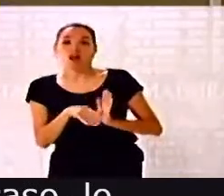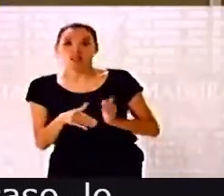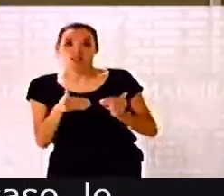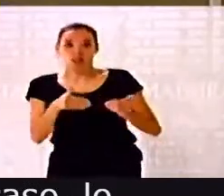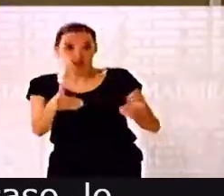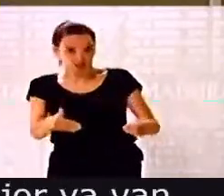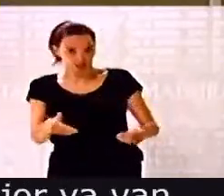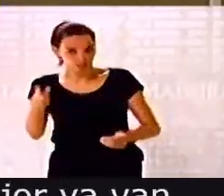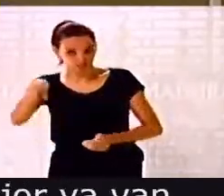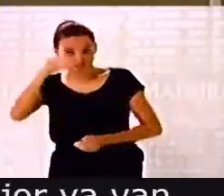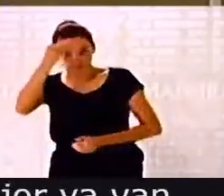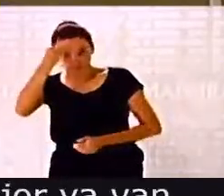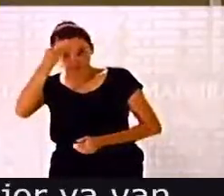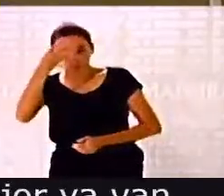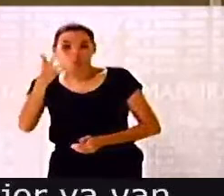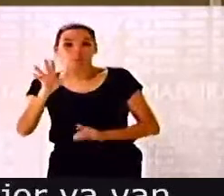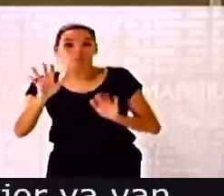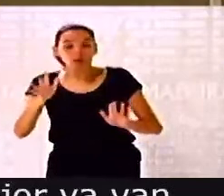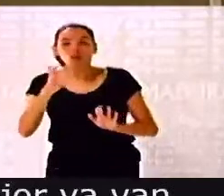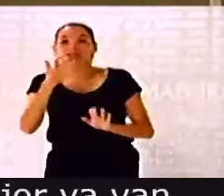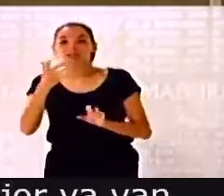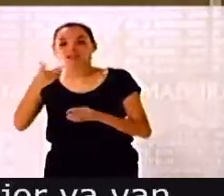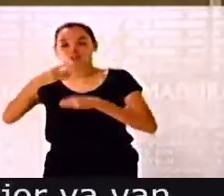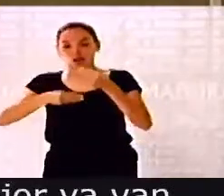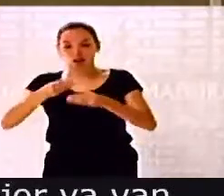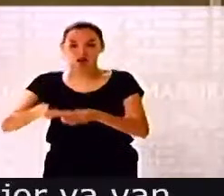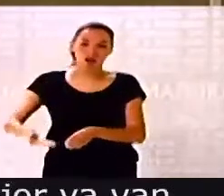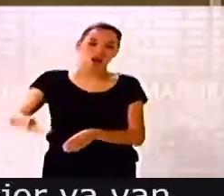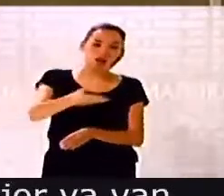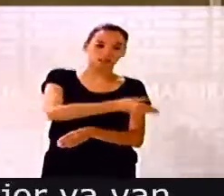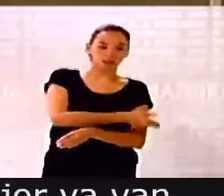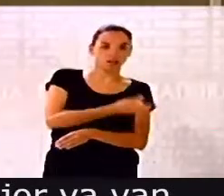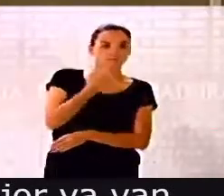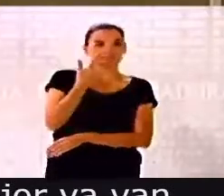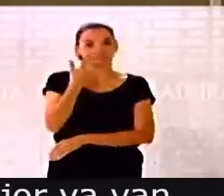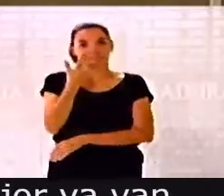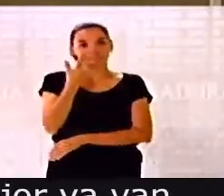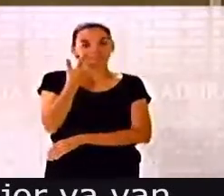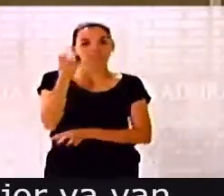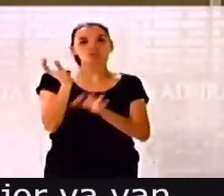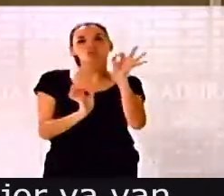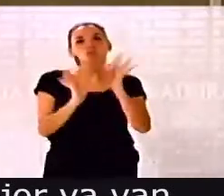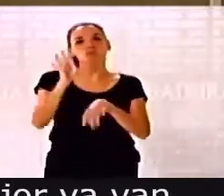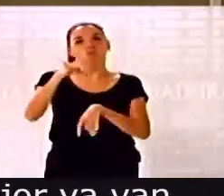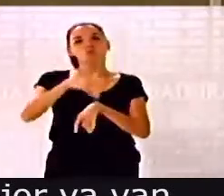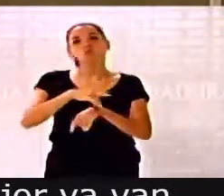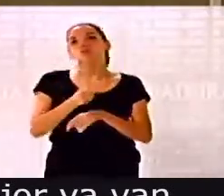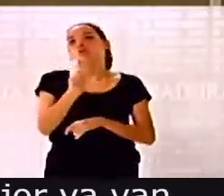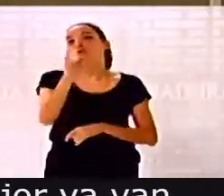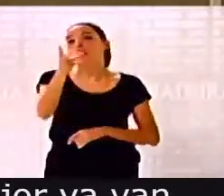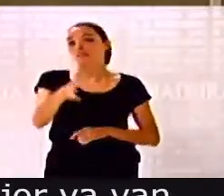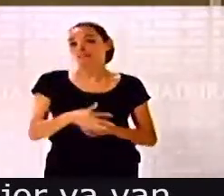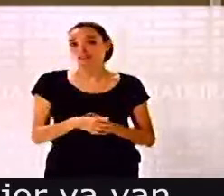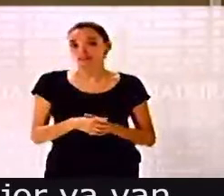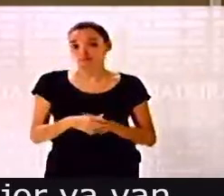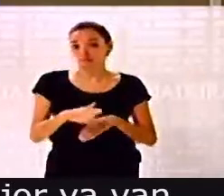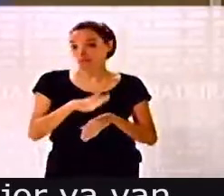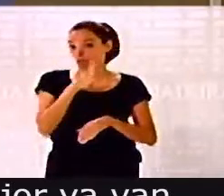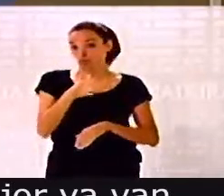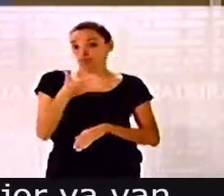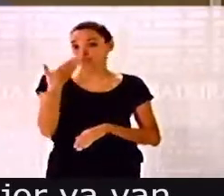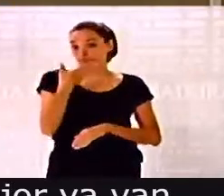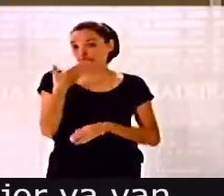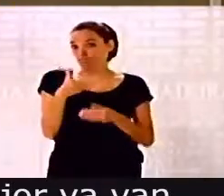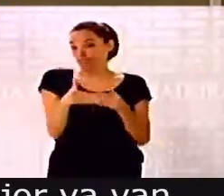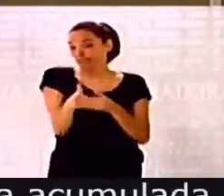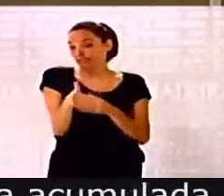es que si lo hacemos antes, no sabemos la incidencia acumulada que vamos a tener lo más cercano posible a la apertura de curso.